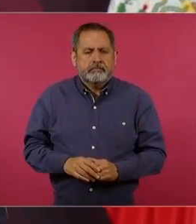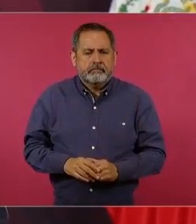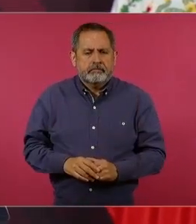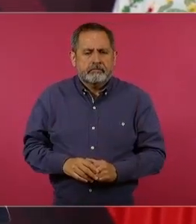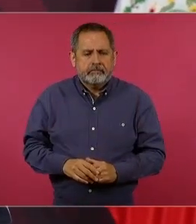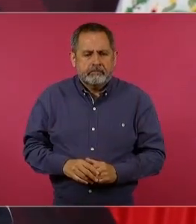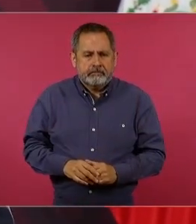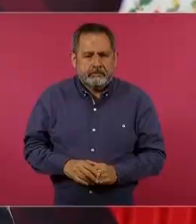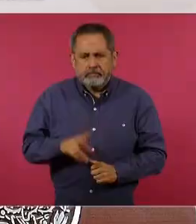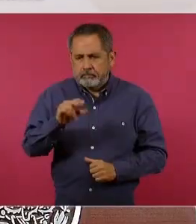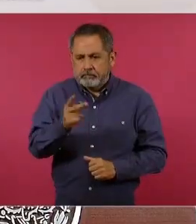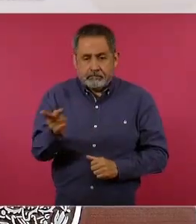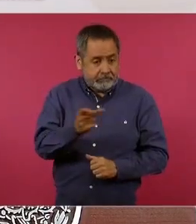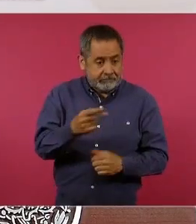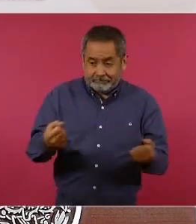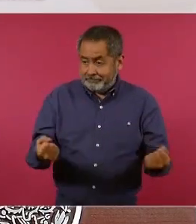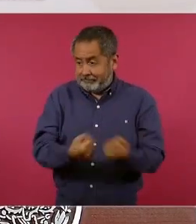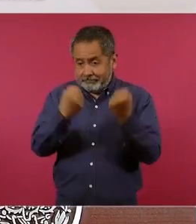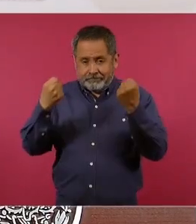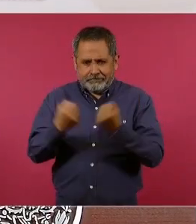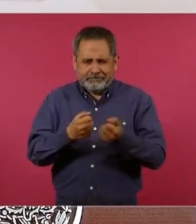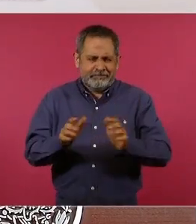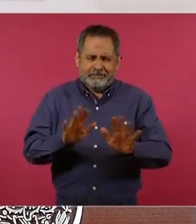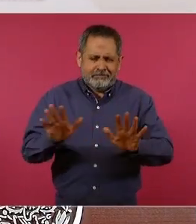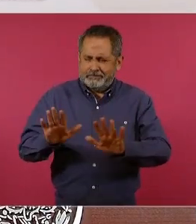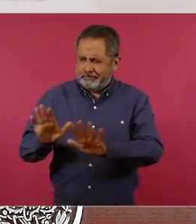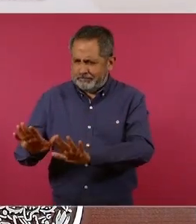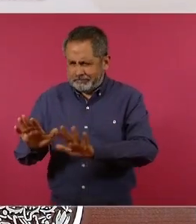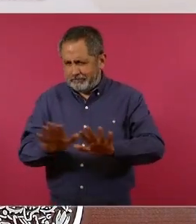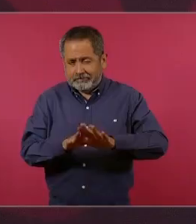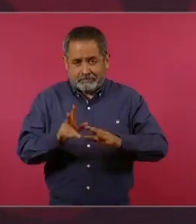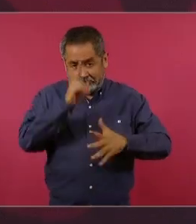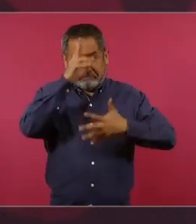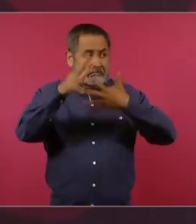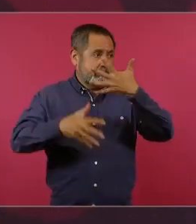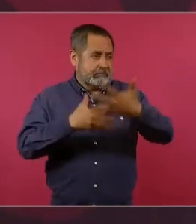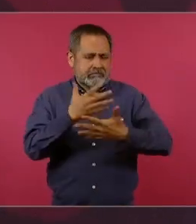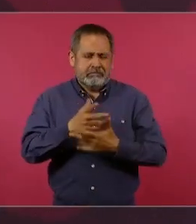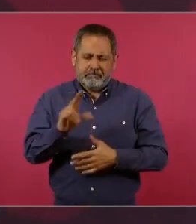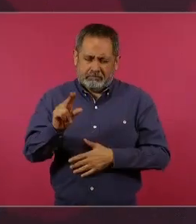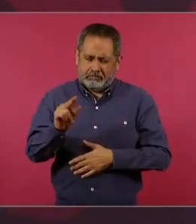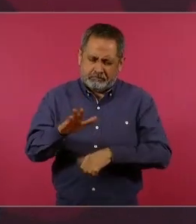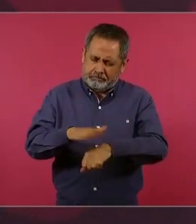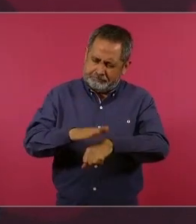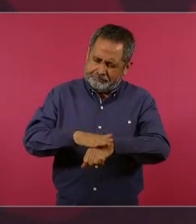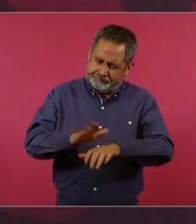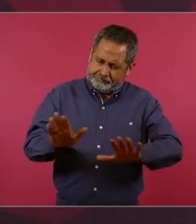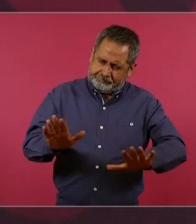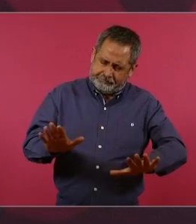no se enfrenten, que no haya violencia,